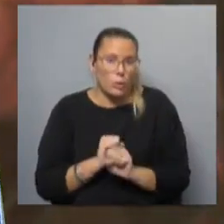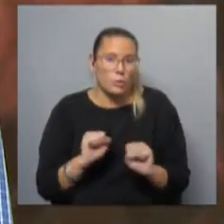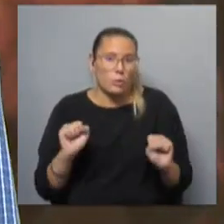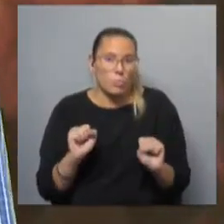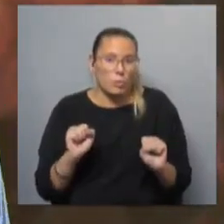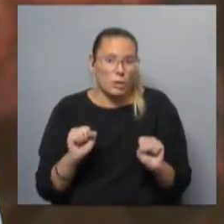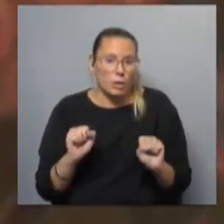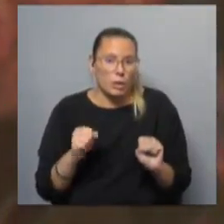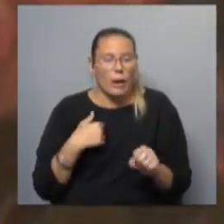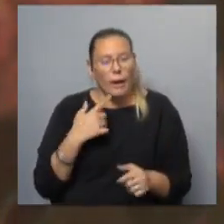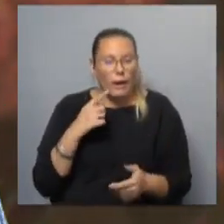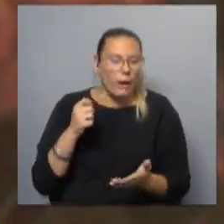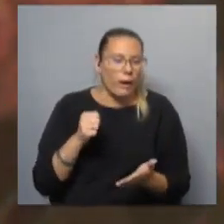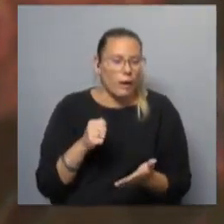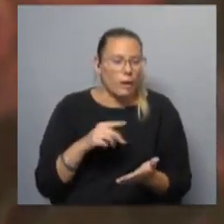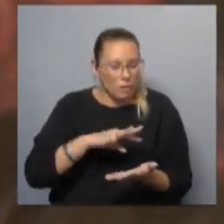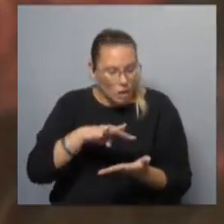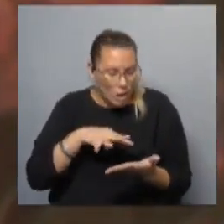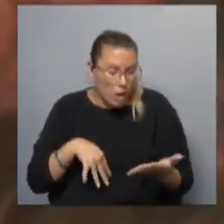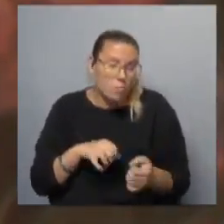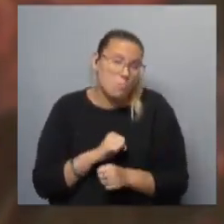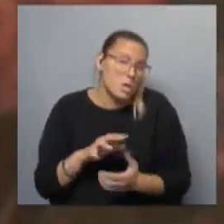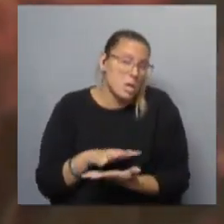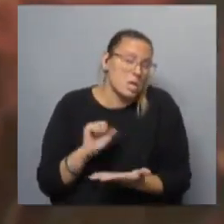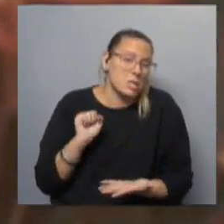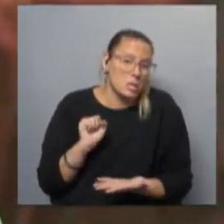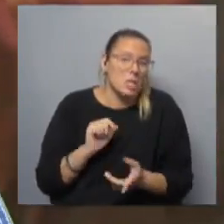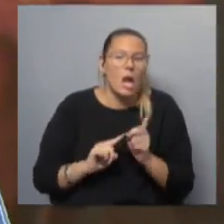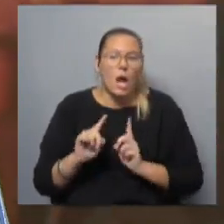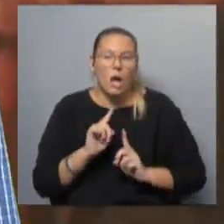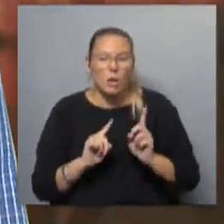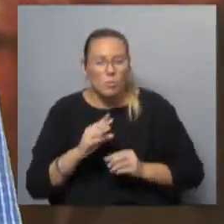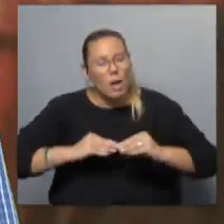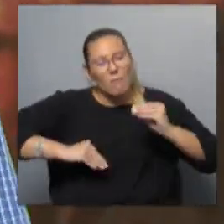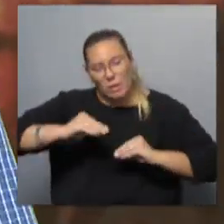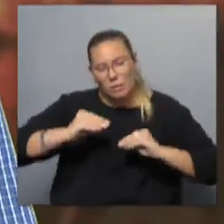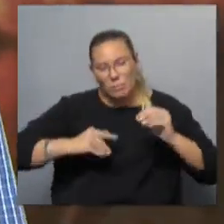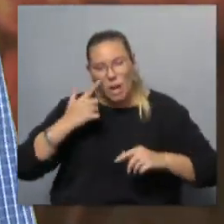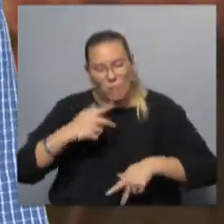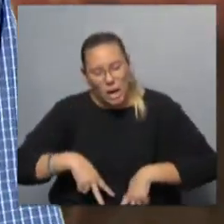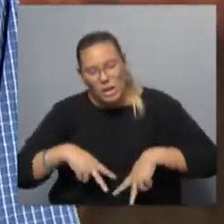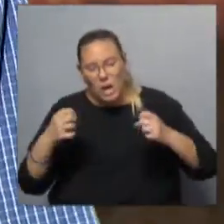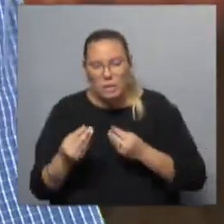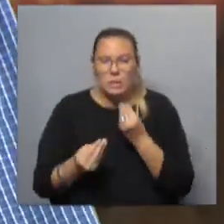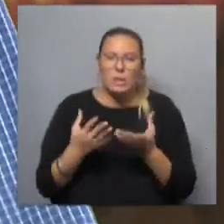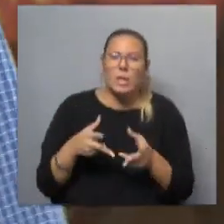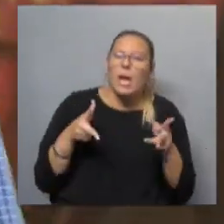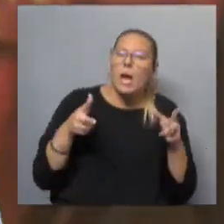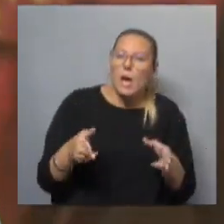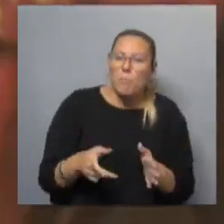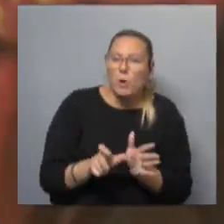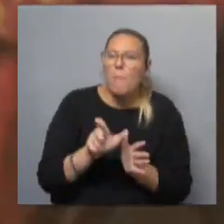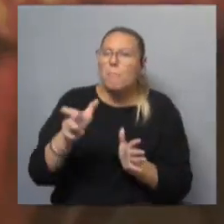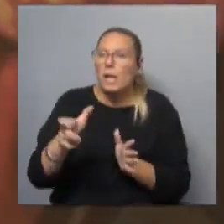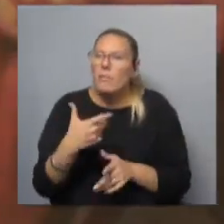una lectura caprichosa de los documentos. Podés, digamos, tener cierta flexibilidad en el análisis, decir, bueno, en esta época esta palabra